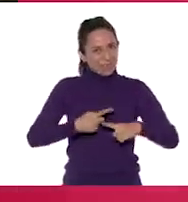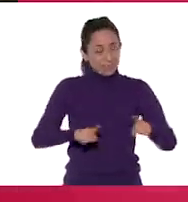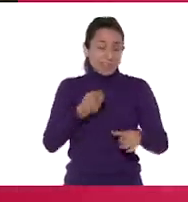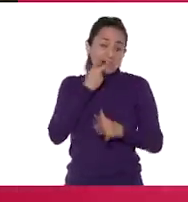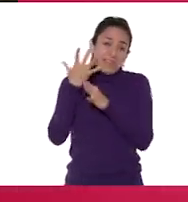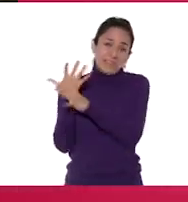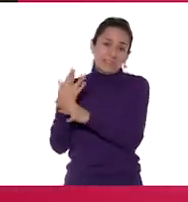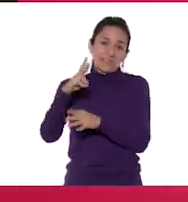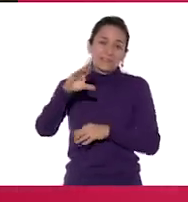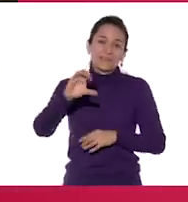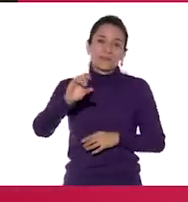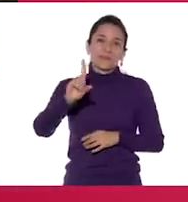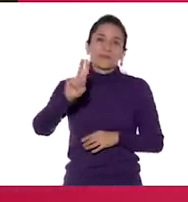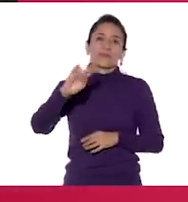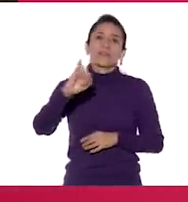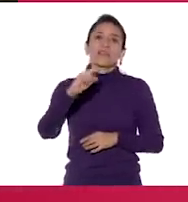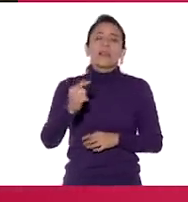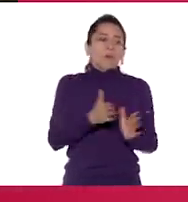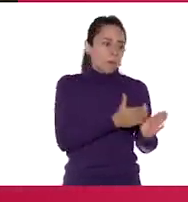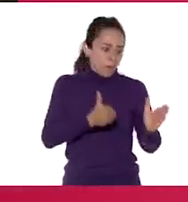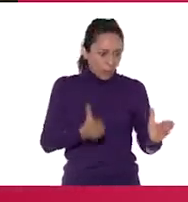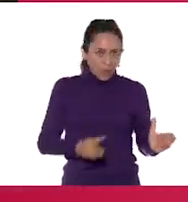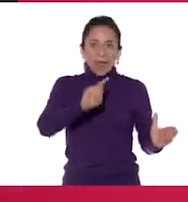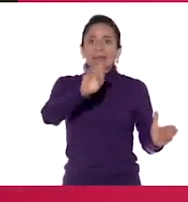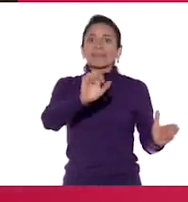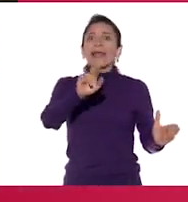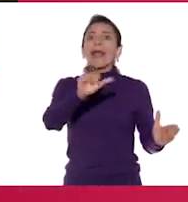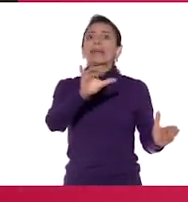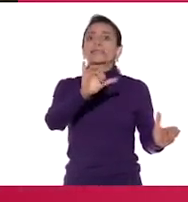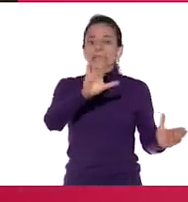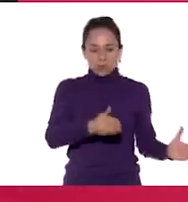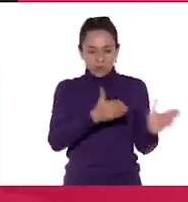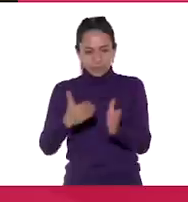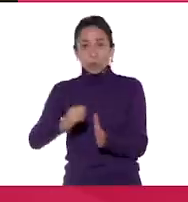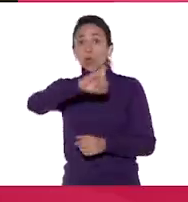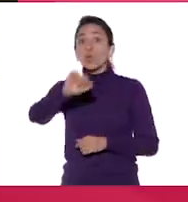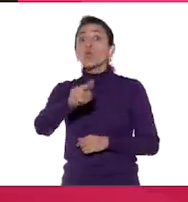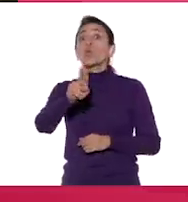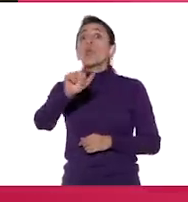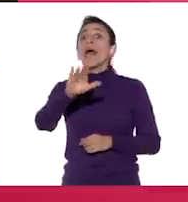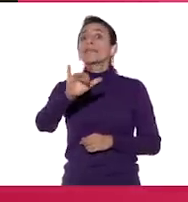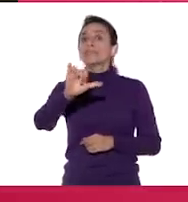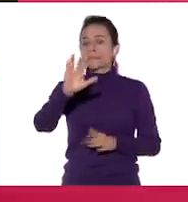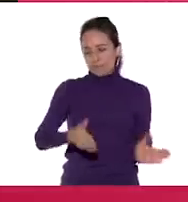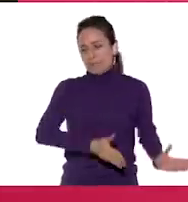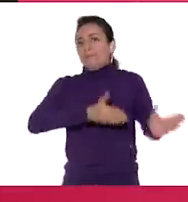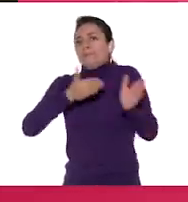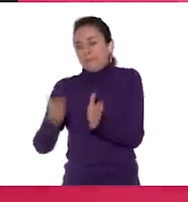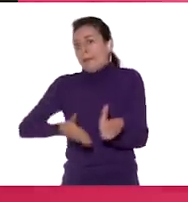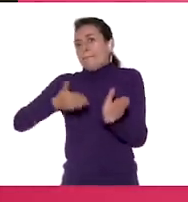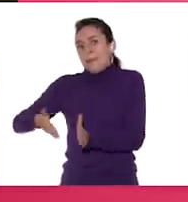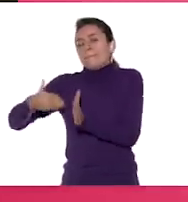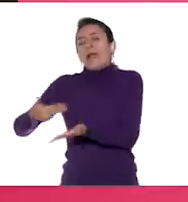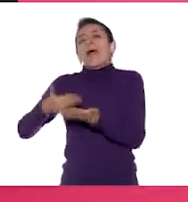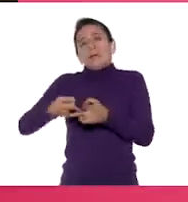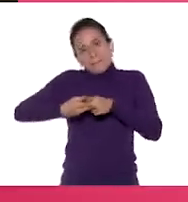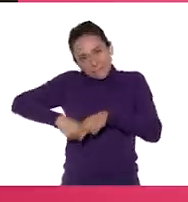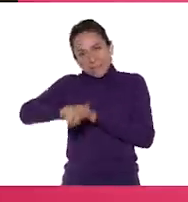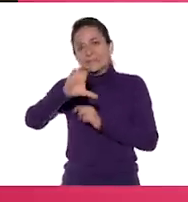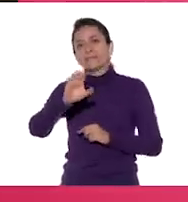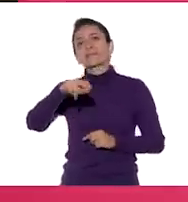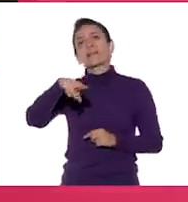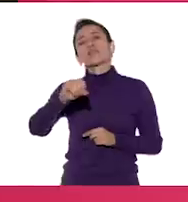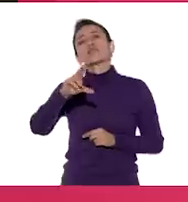eso tuvo que pasar el Triásico, el Jurásico, el Cretácico y empezar el Cenozoico.